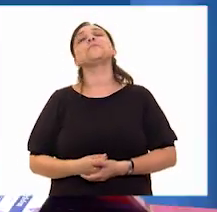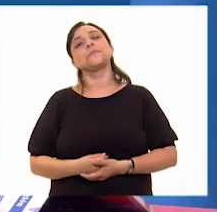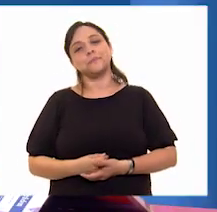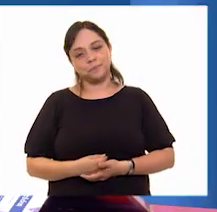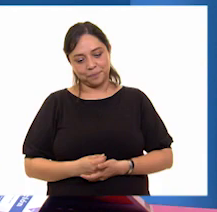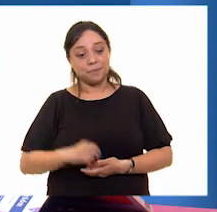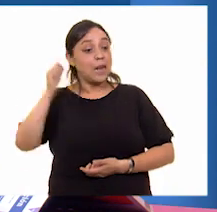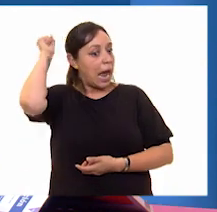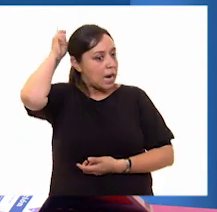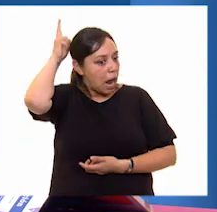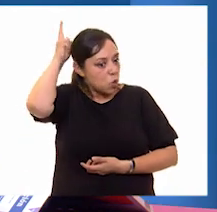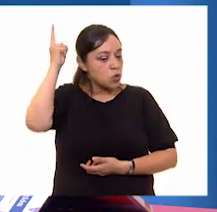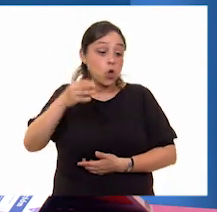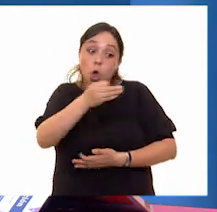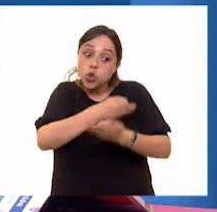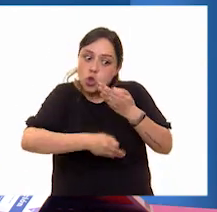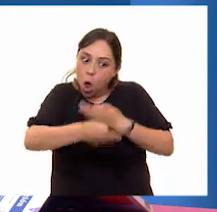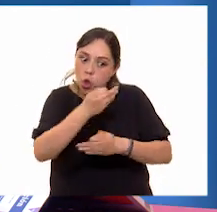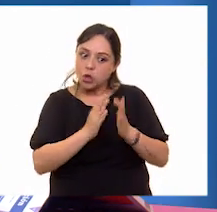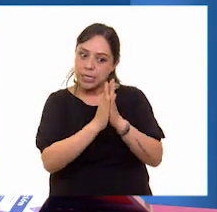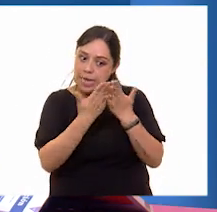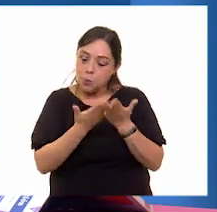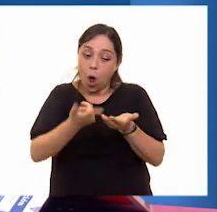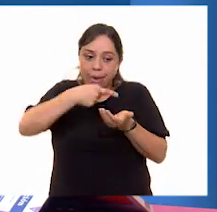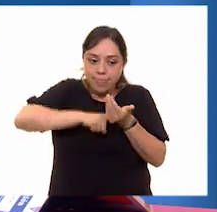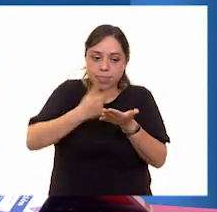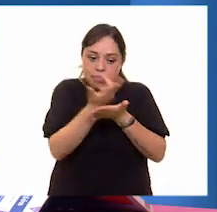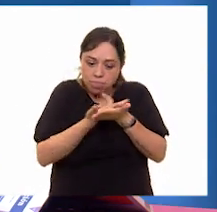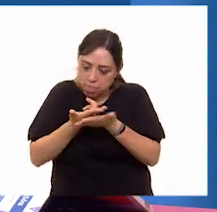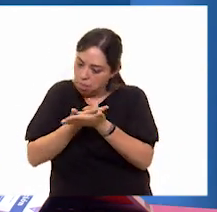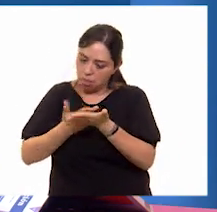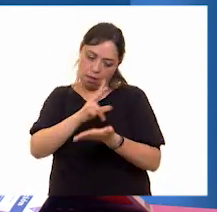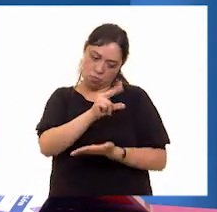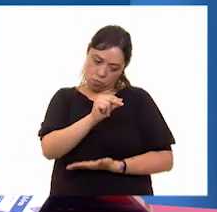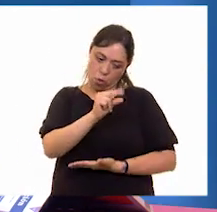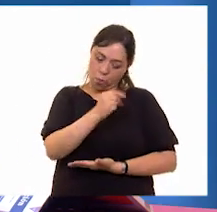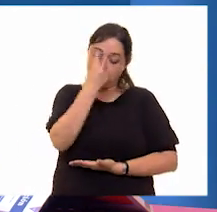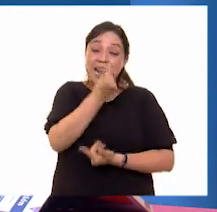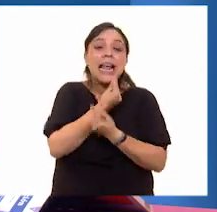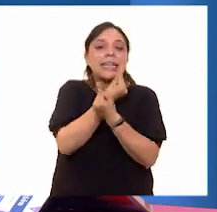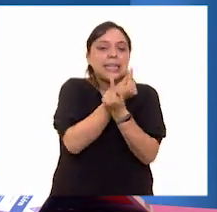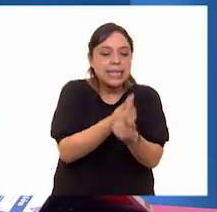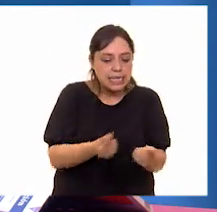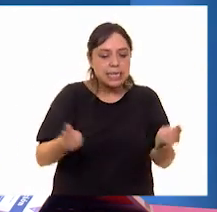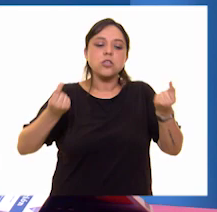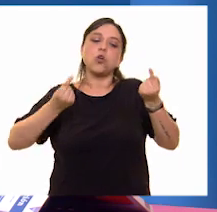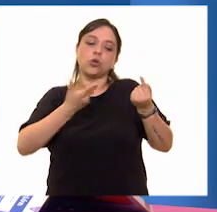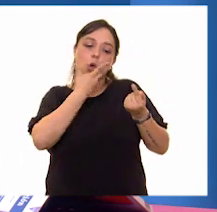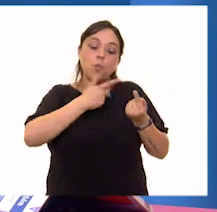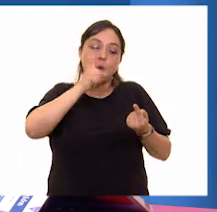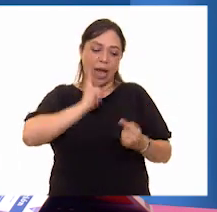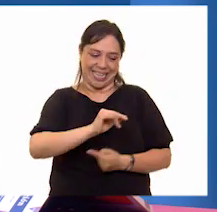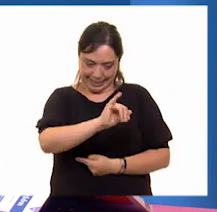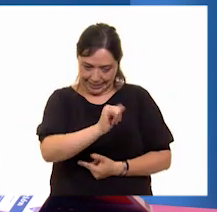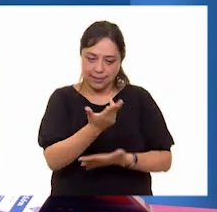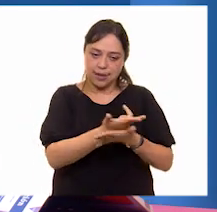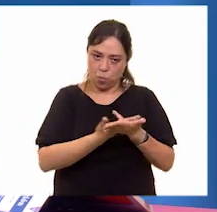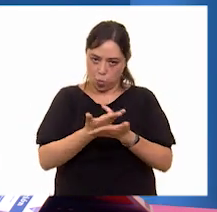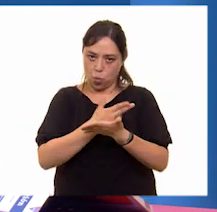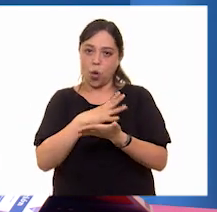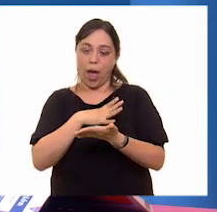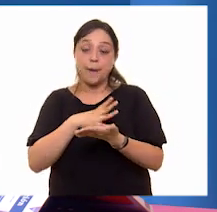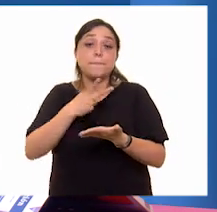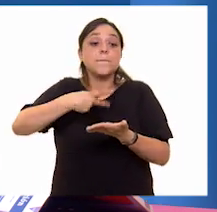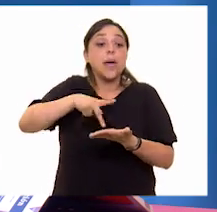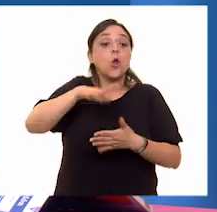Raulito, no todos los libros van a tener monitos. Bueno, los que son para niñas y niños regularmente sí tienen ilustraciones, pero los que ya